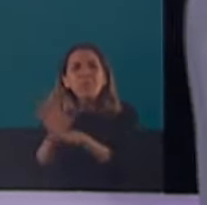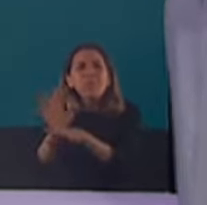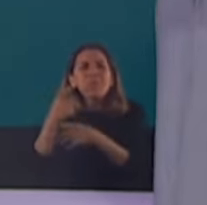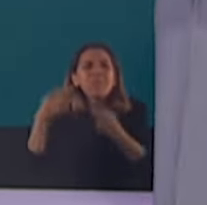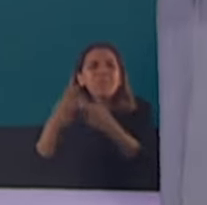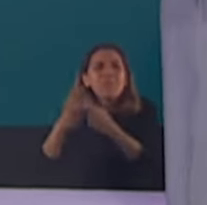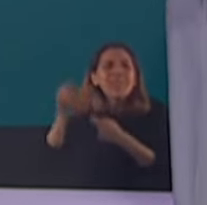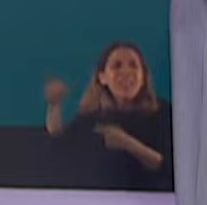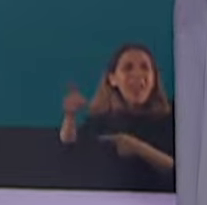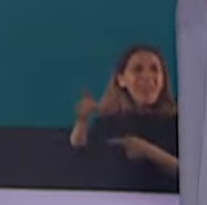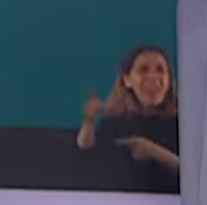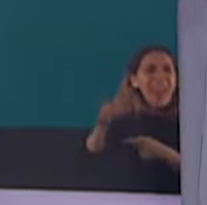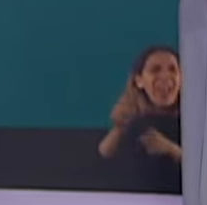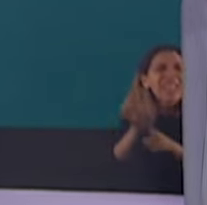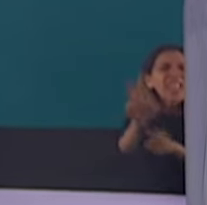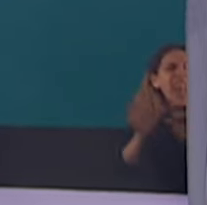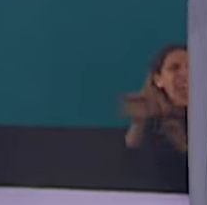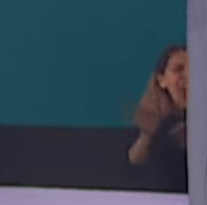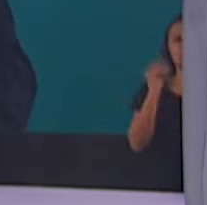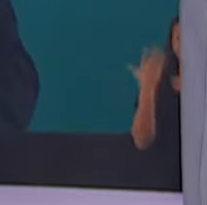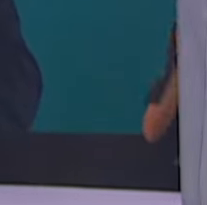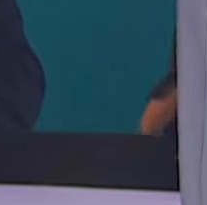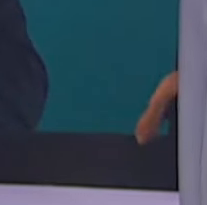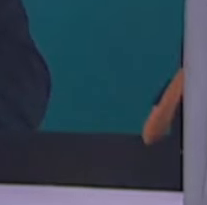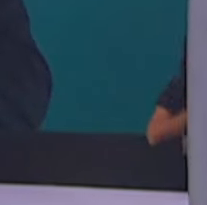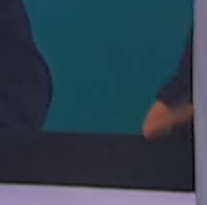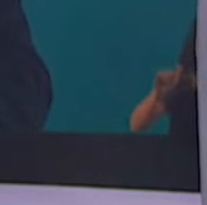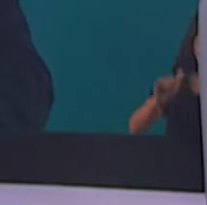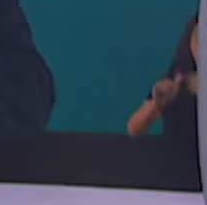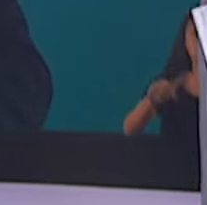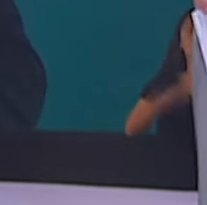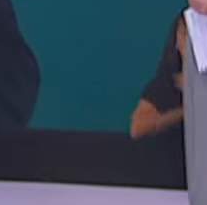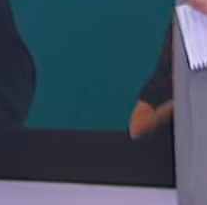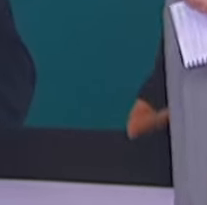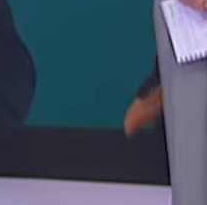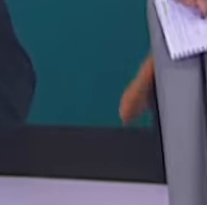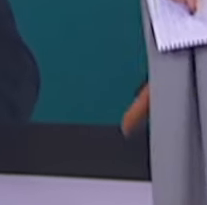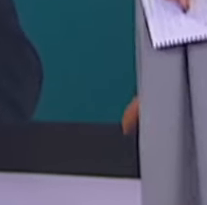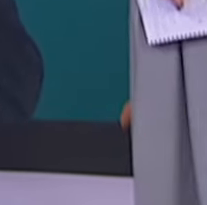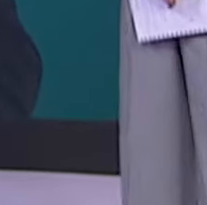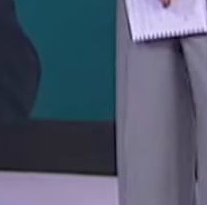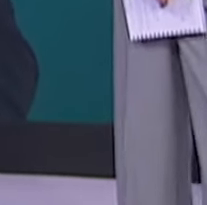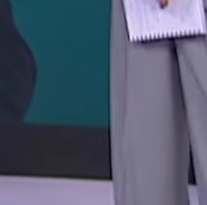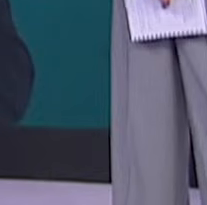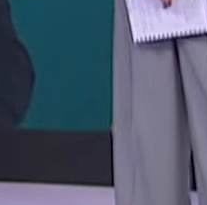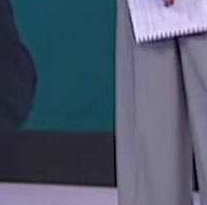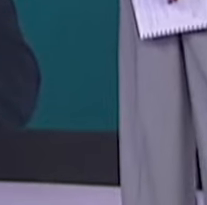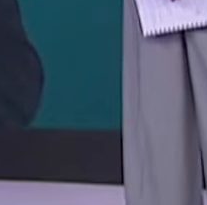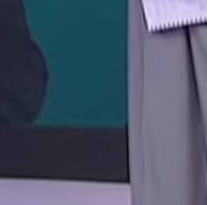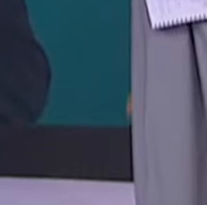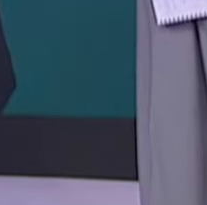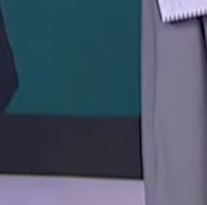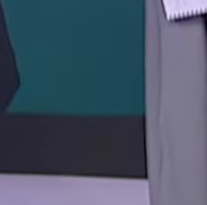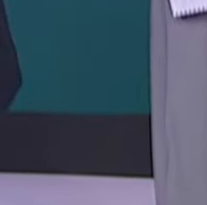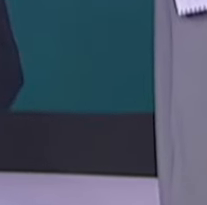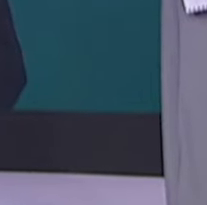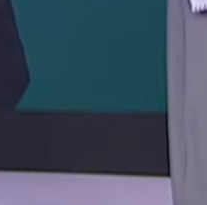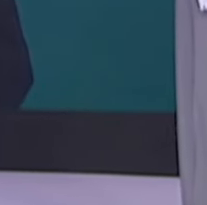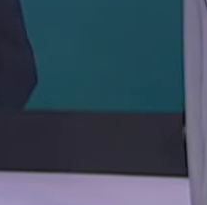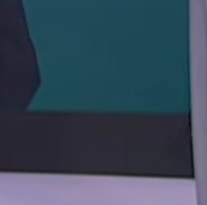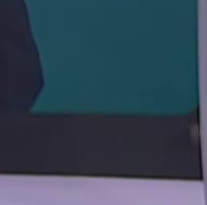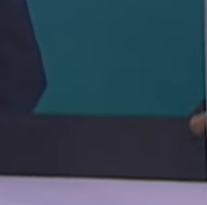una continuidad, ¿no? Ayer domingo ya estamos como muy arriba por el fin de semana de superacción que hemos tenido. Y como ayer les decíamos